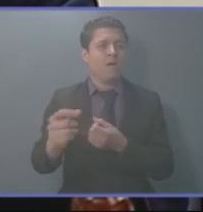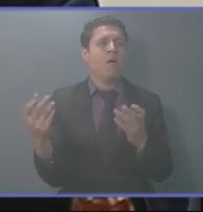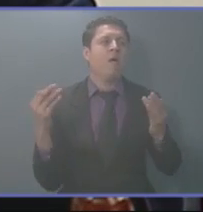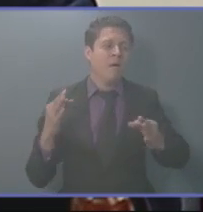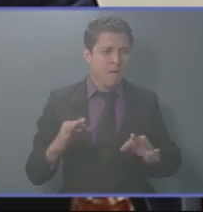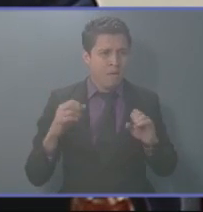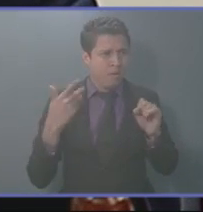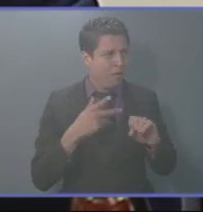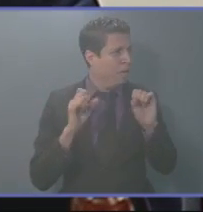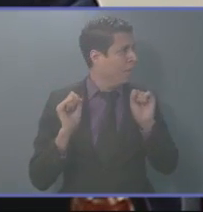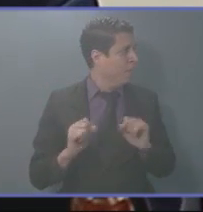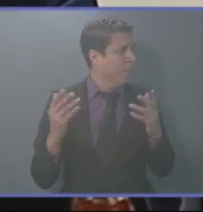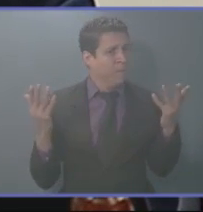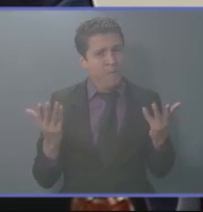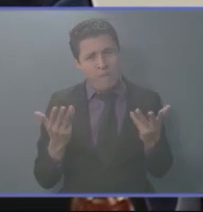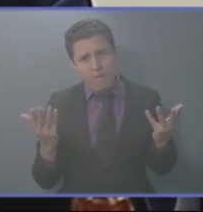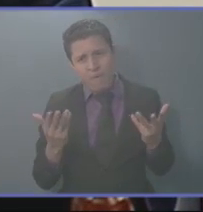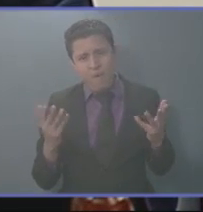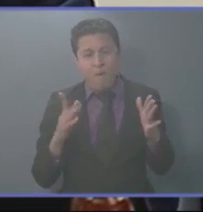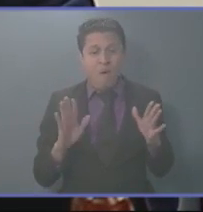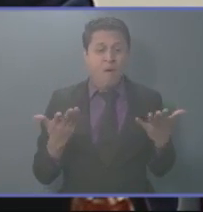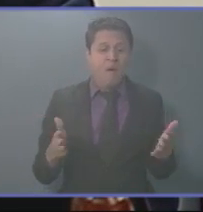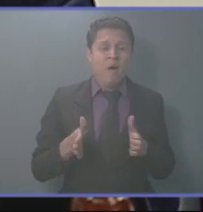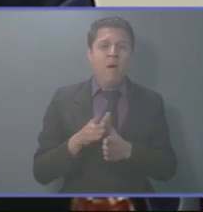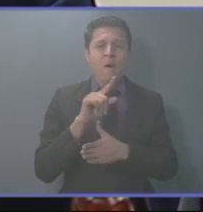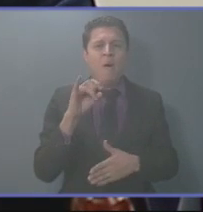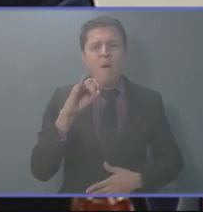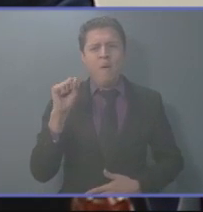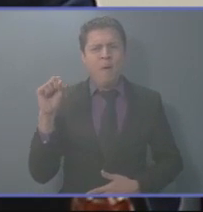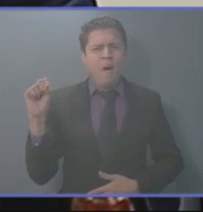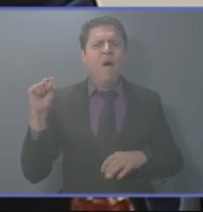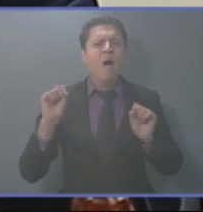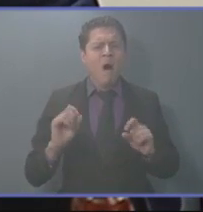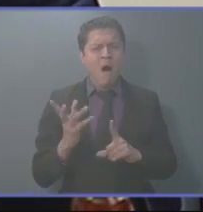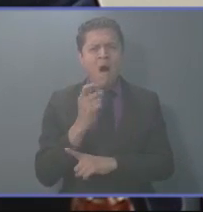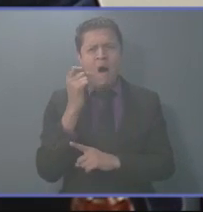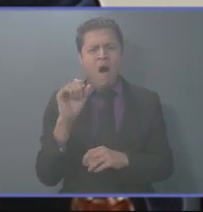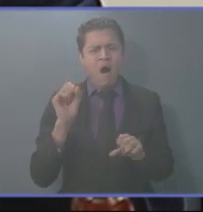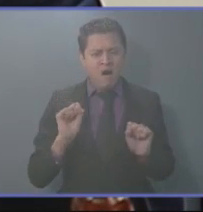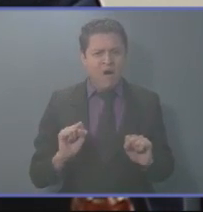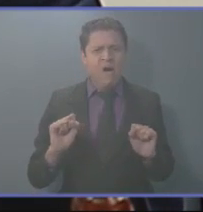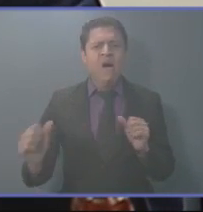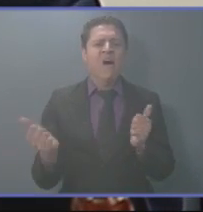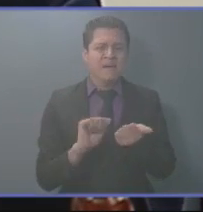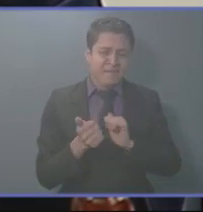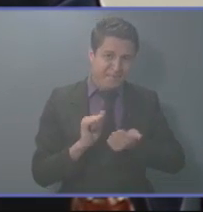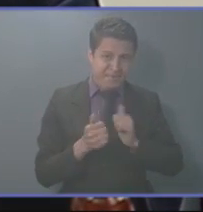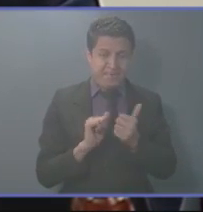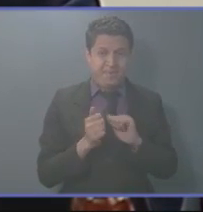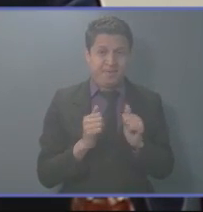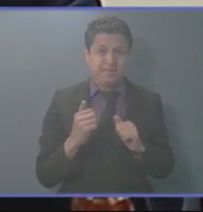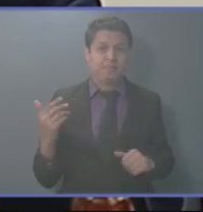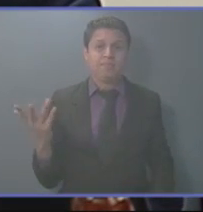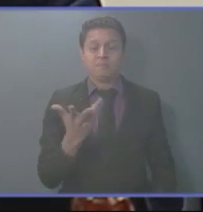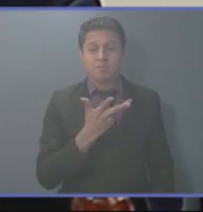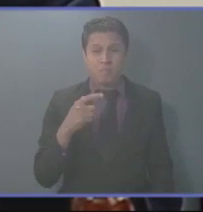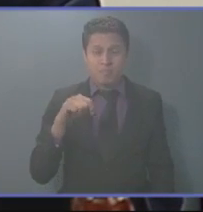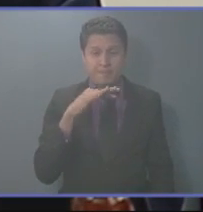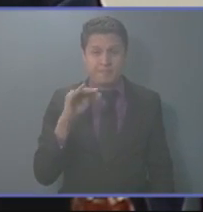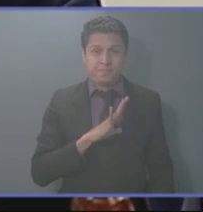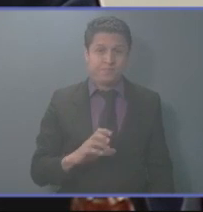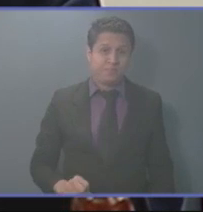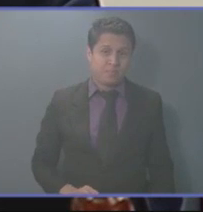medida que podamos hacerlo para que el Seguro Social logre alcanzar ser competitivo y que todos en El